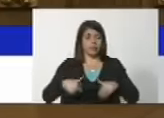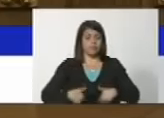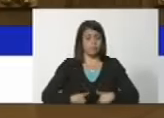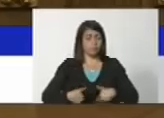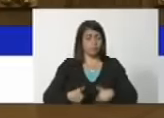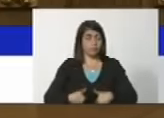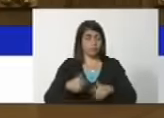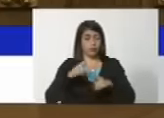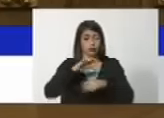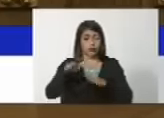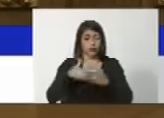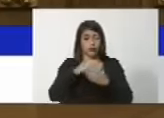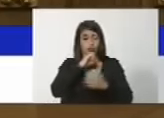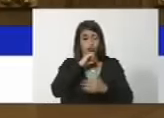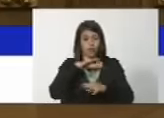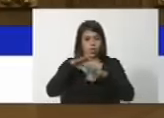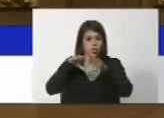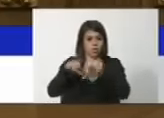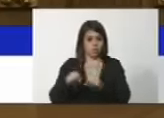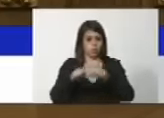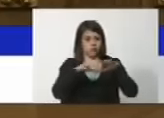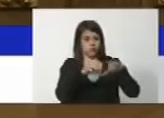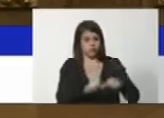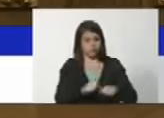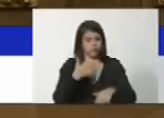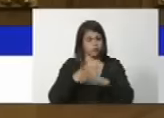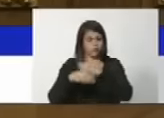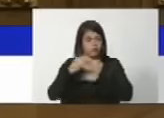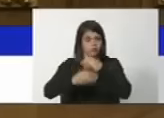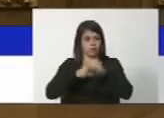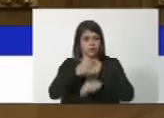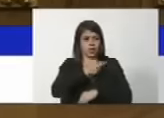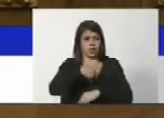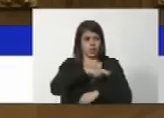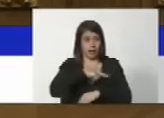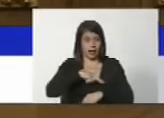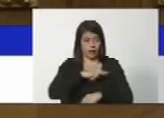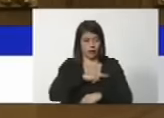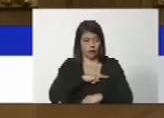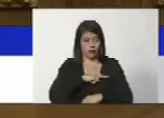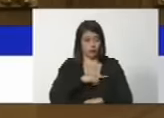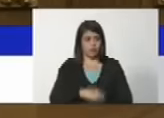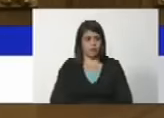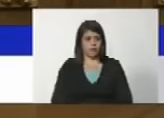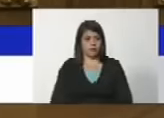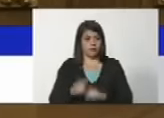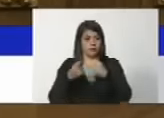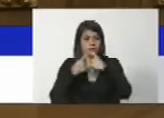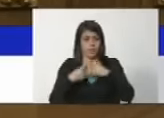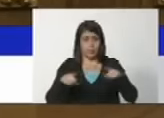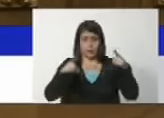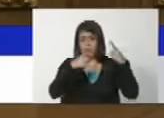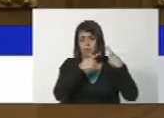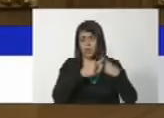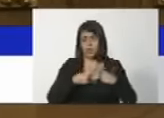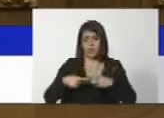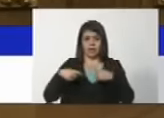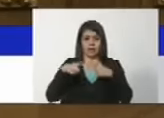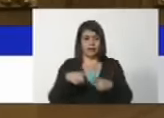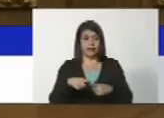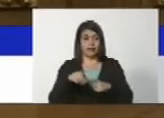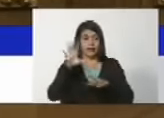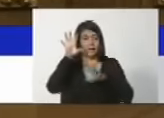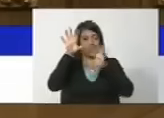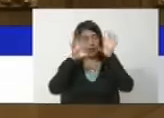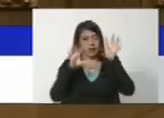histórica no solo por territorio, sino también por religión, por diferencias entre sus